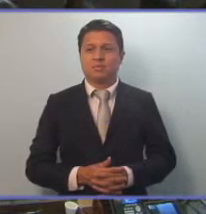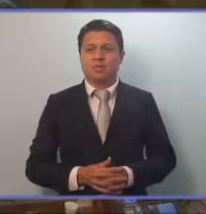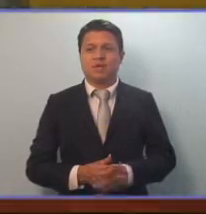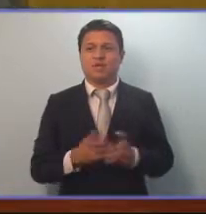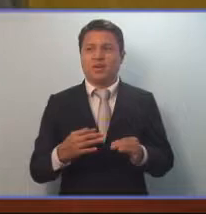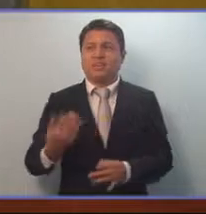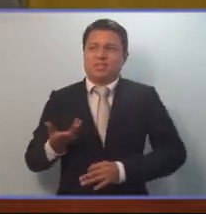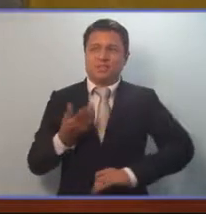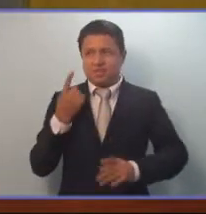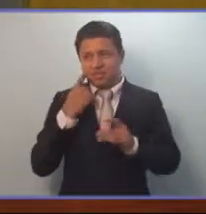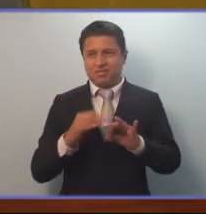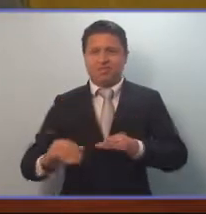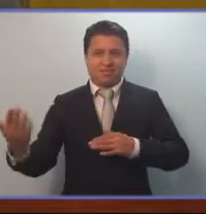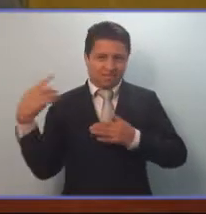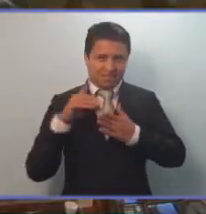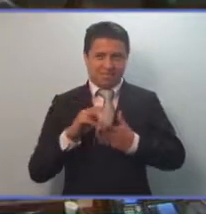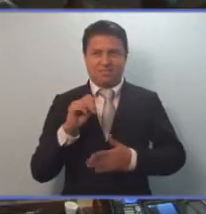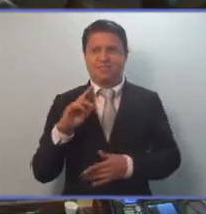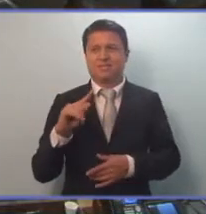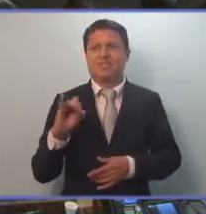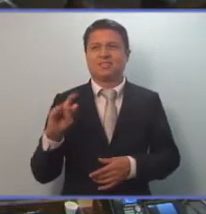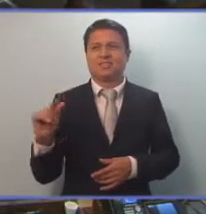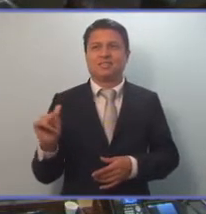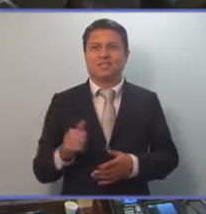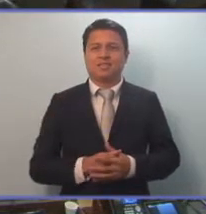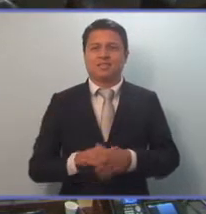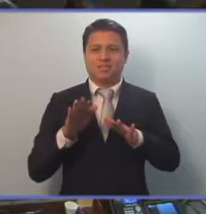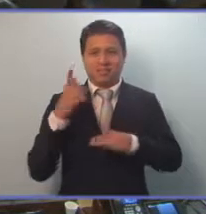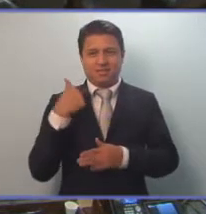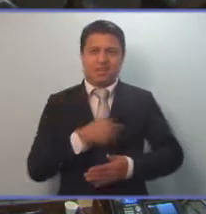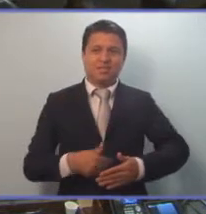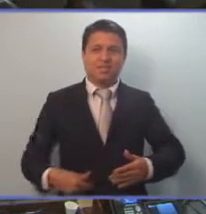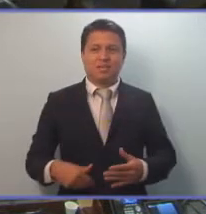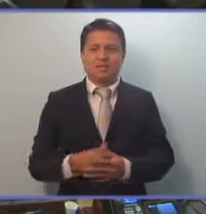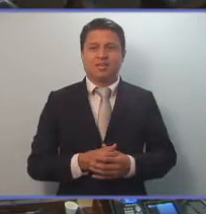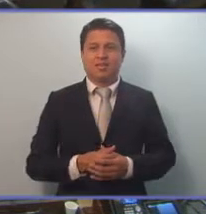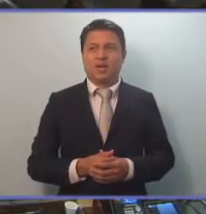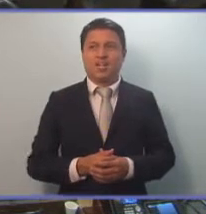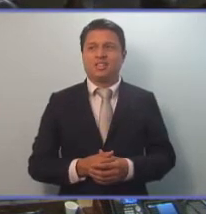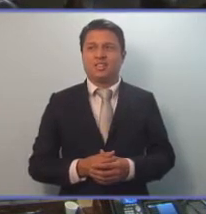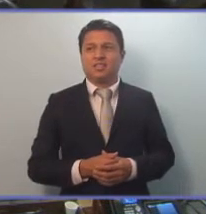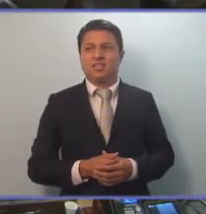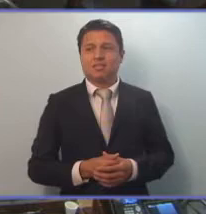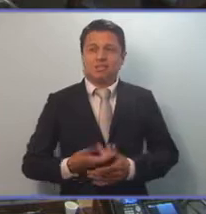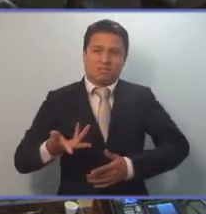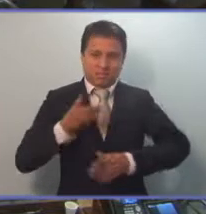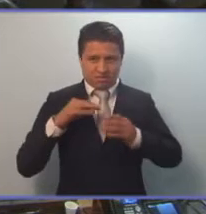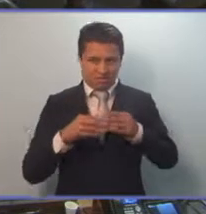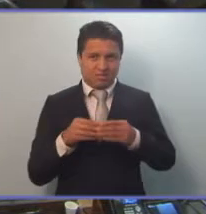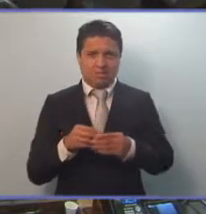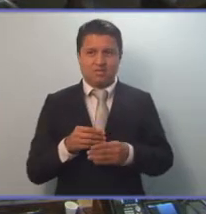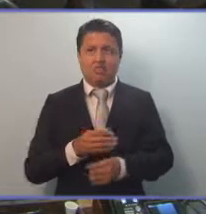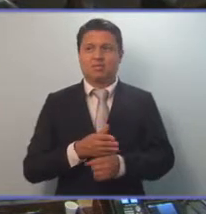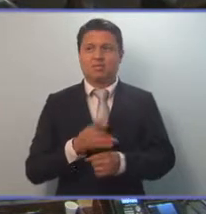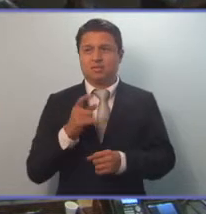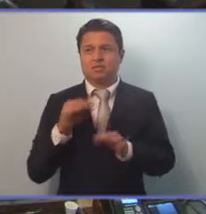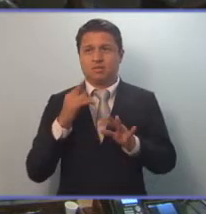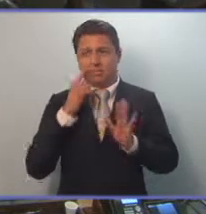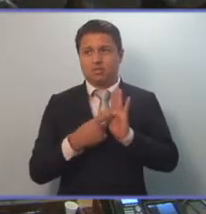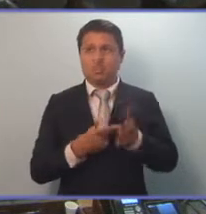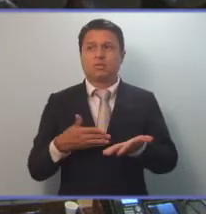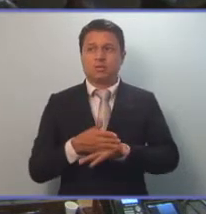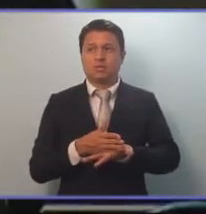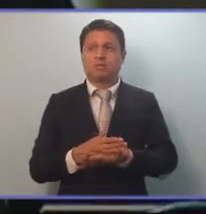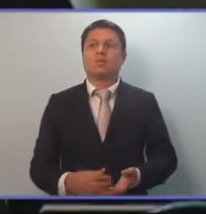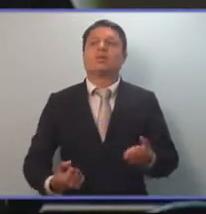Tiene la palabra la diputada Margarita Escobar. Gracias, señor presidente. Quería agradecer a todos los grupos parlamentarios su concurrencia